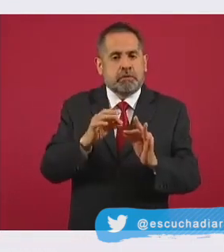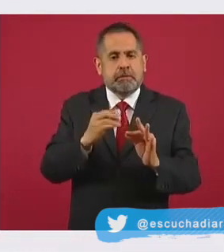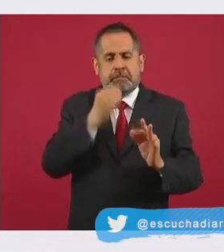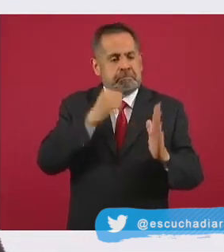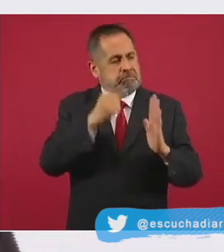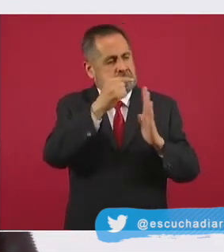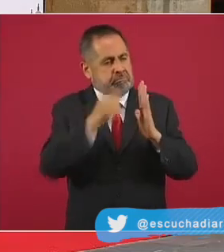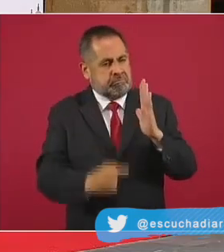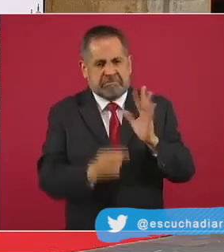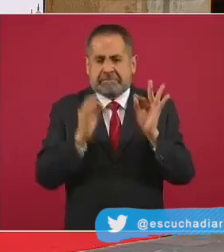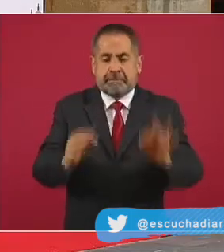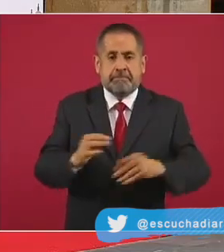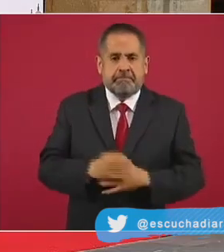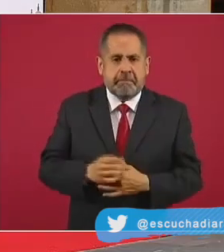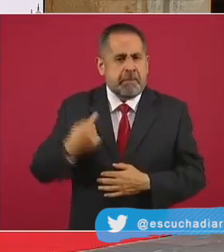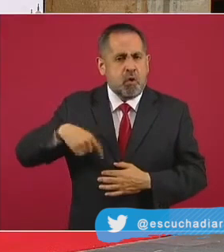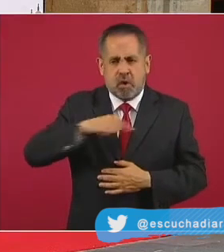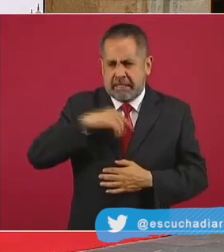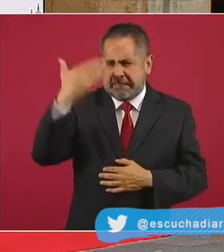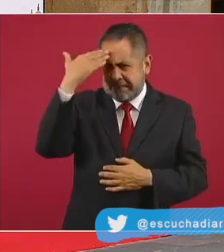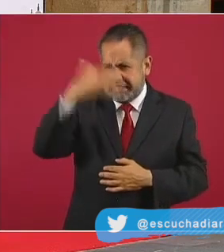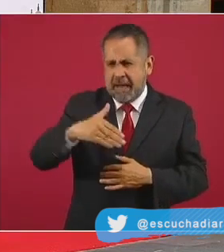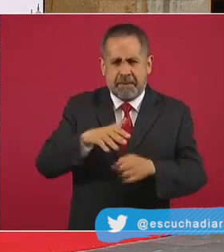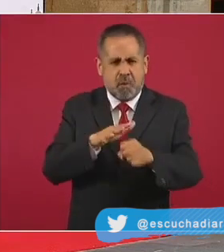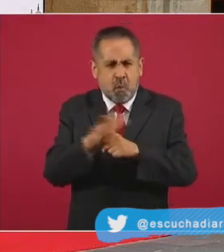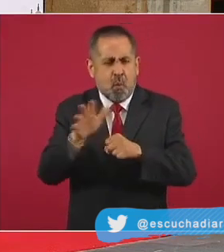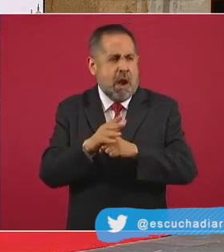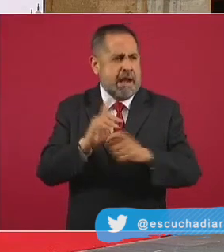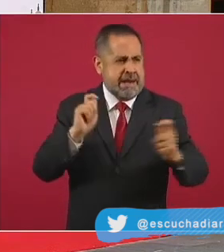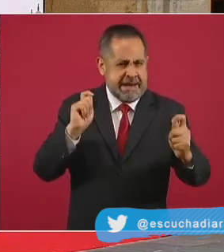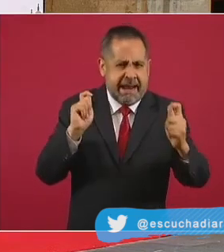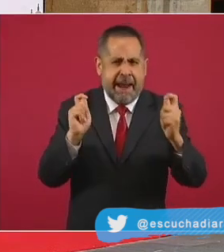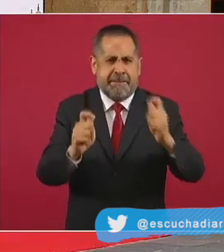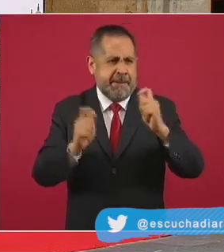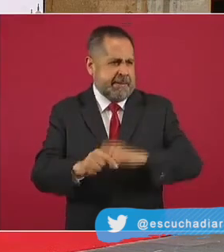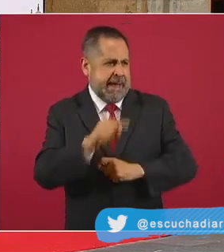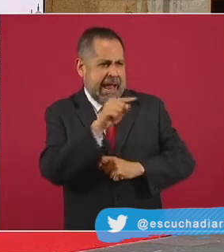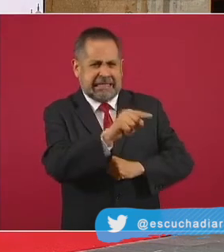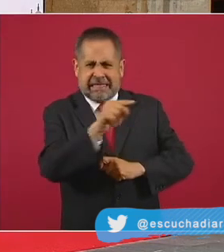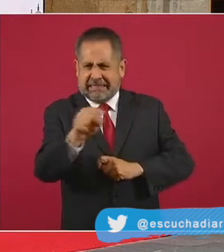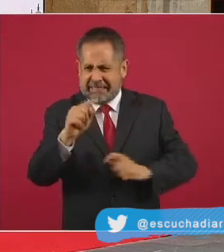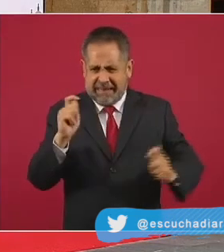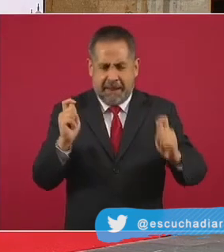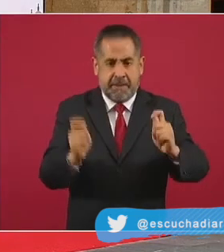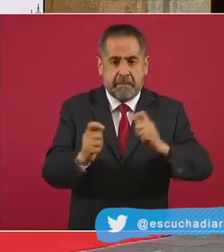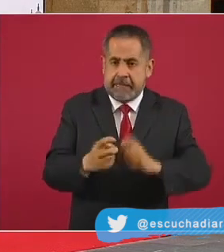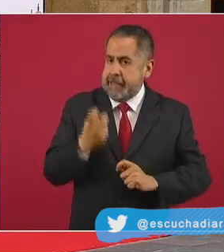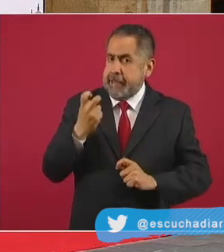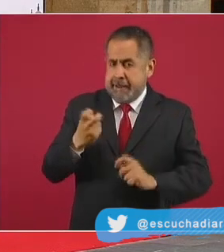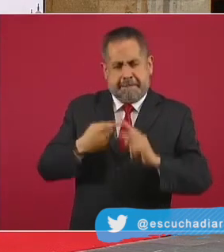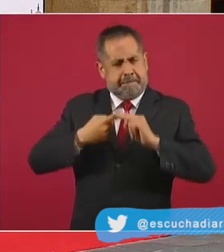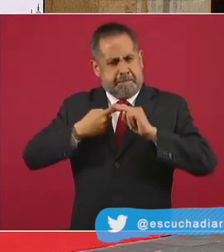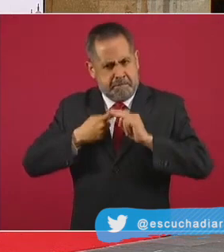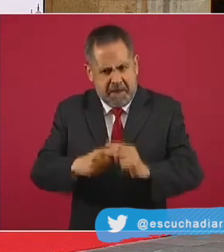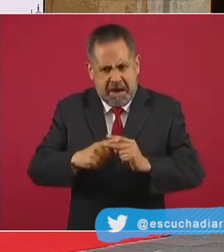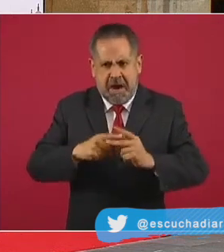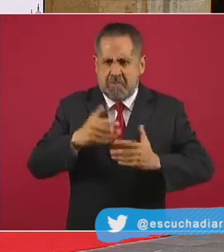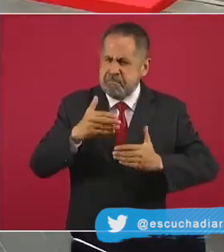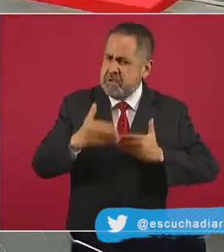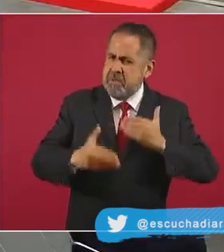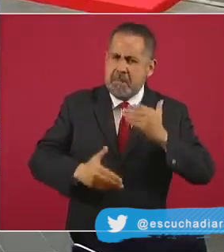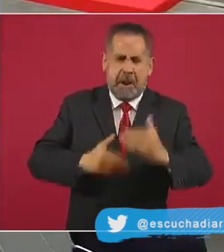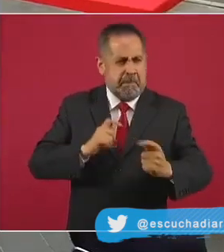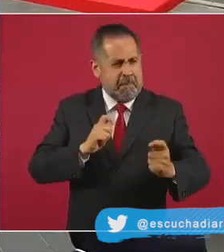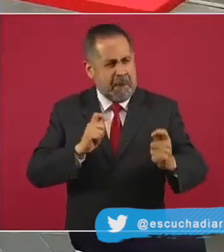Sabíamos qué cambios debían hacerse y comenzamos la obra de transformación. Se